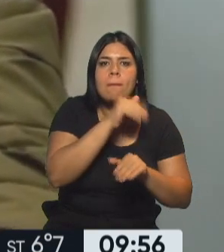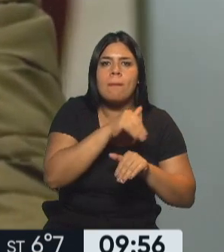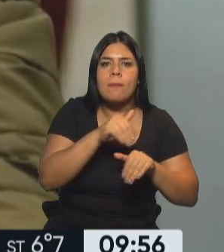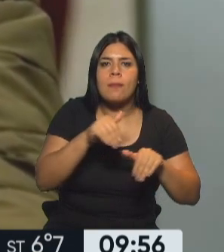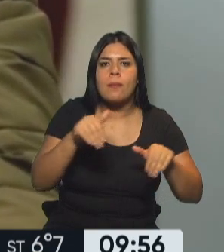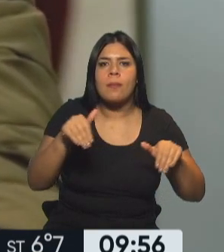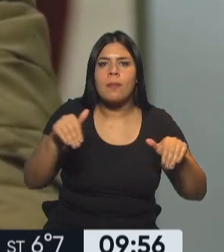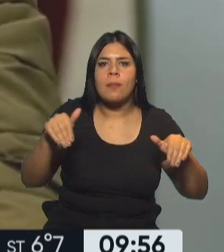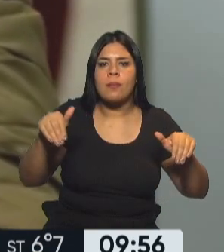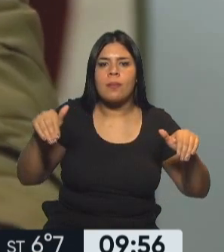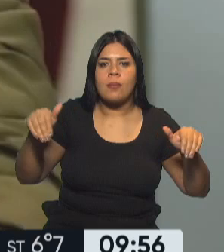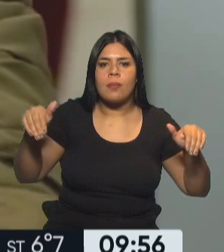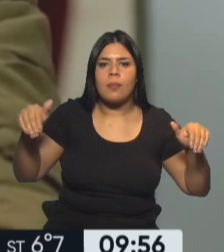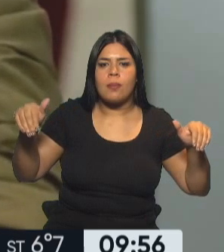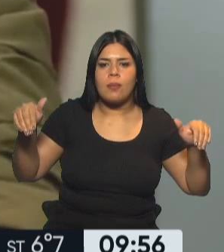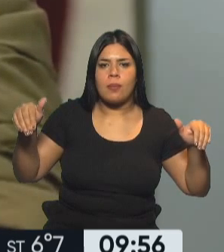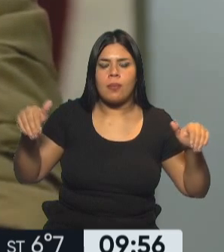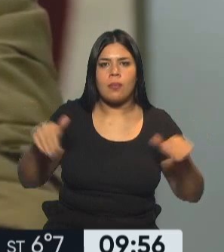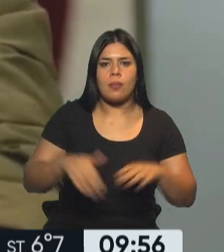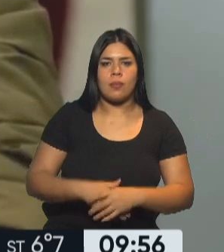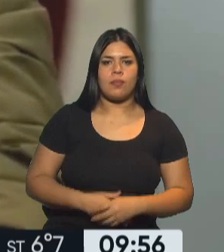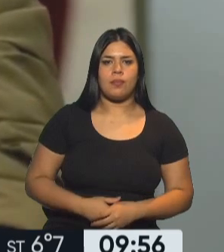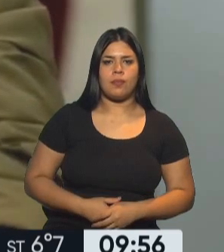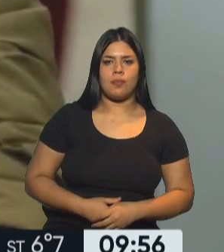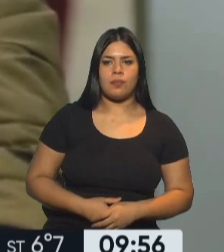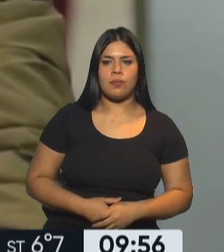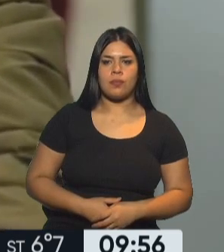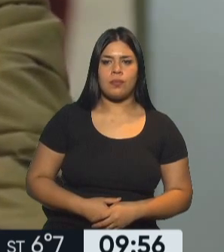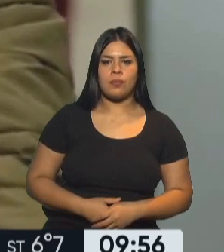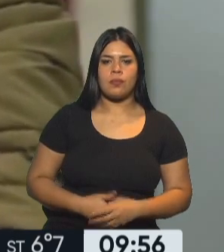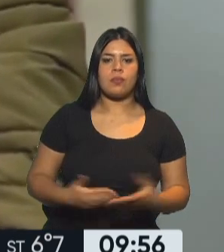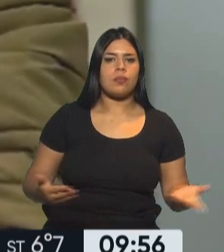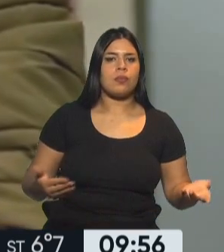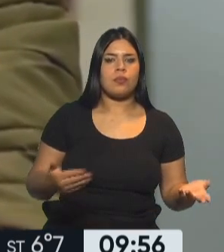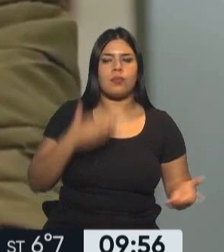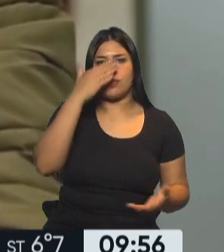No existía nada, silencio total. Y después